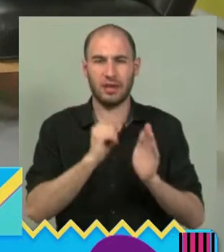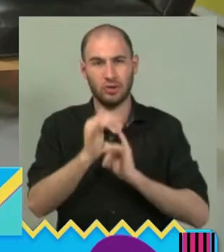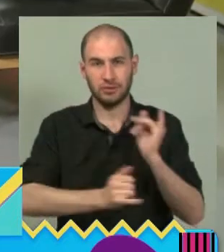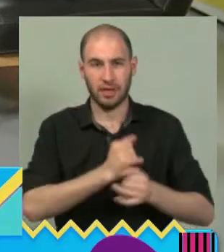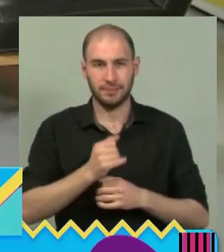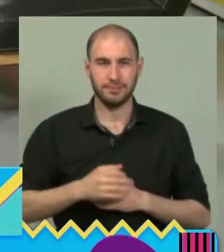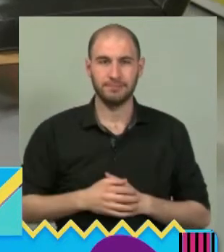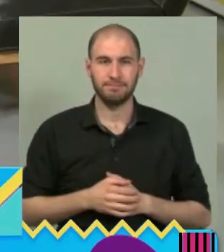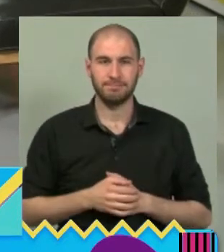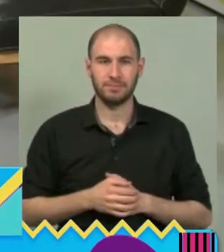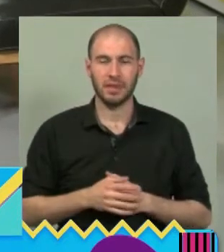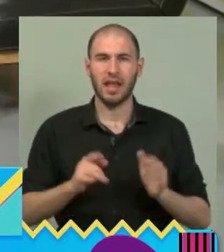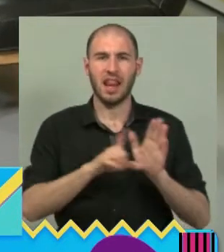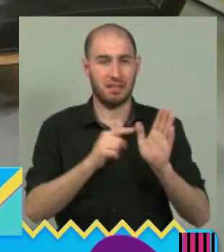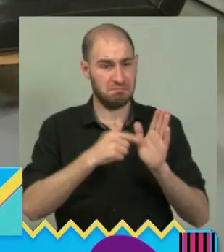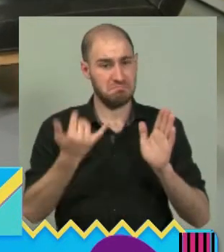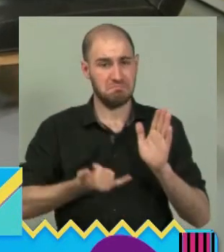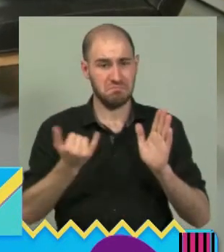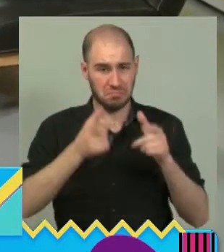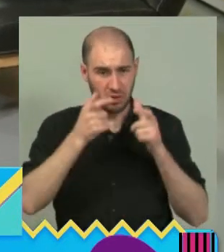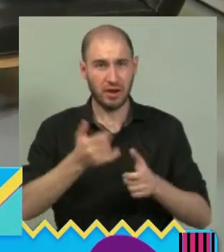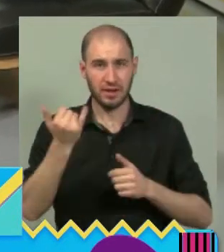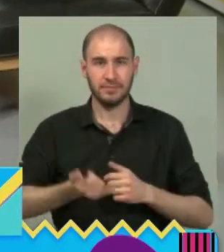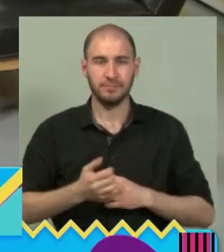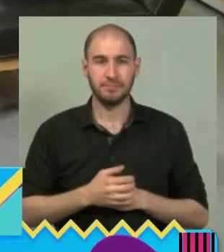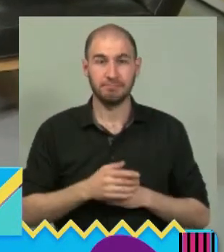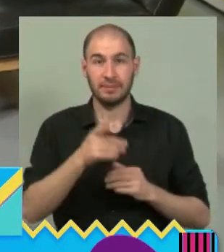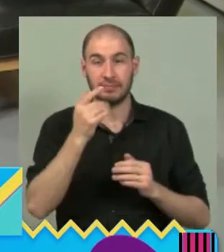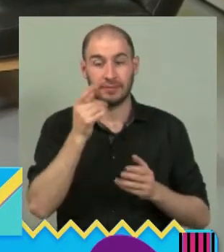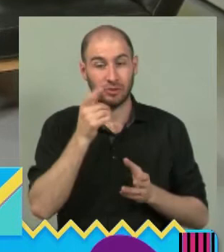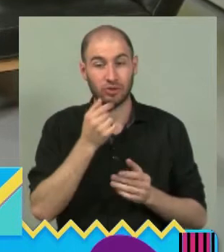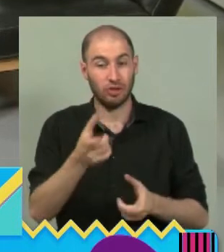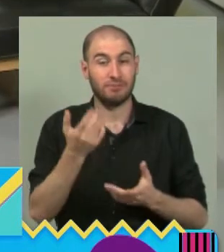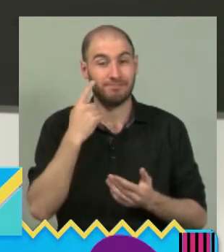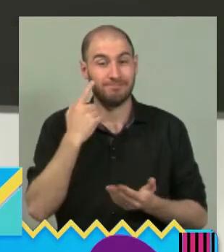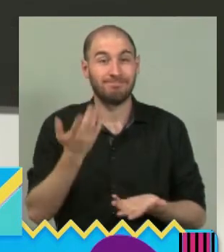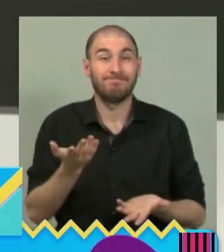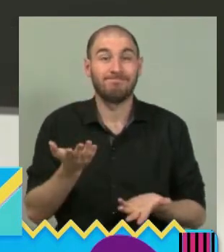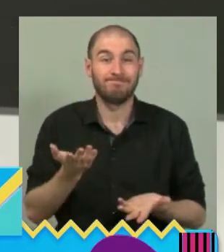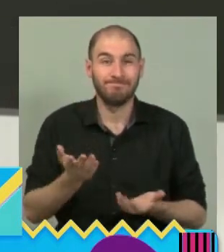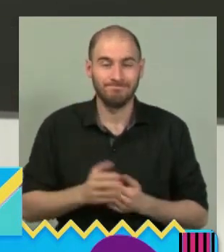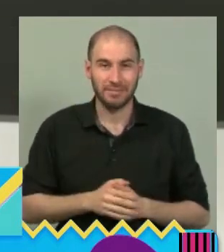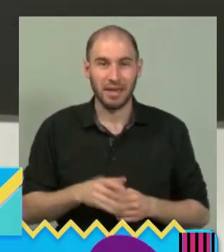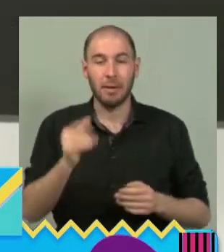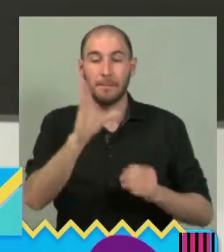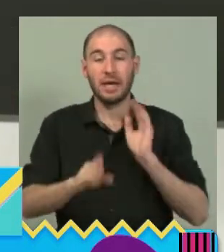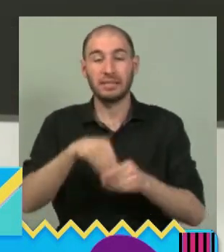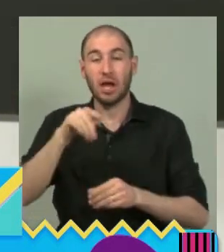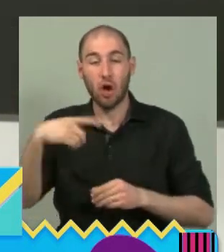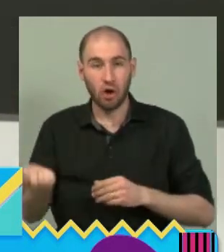bueno, legislación existe, el control parece que no está, y nos preguntábamos, bueno, en otros países